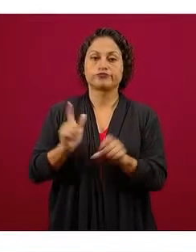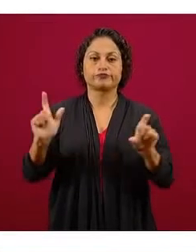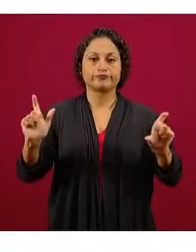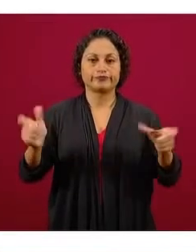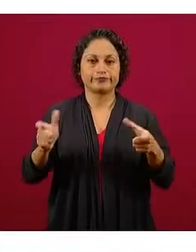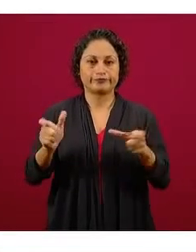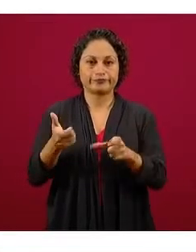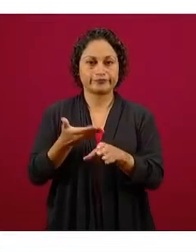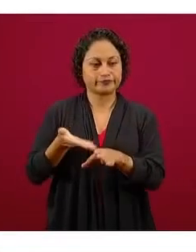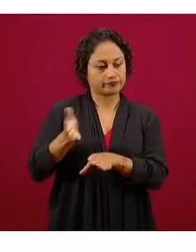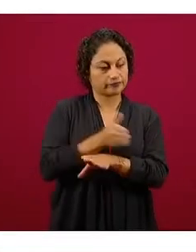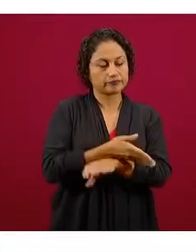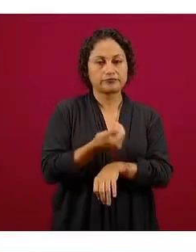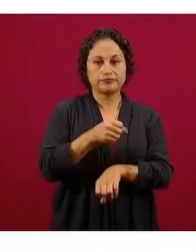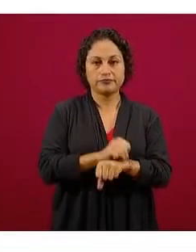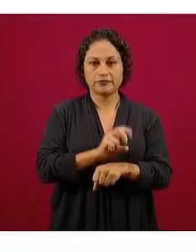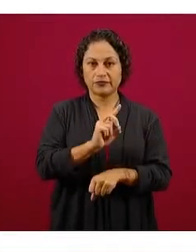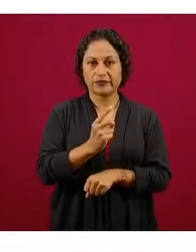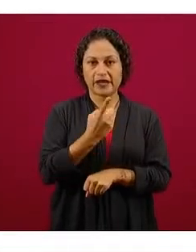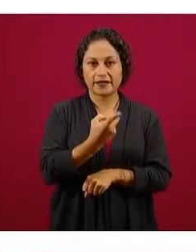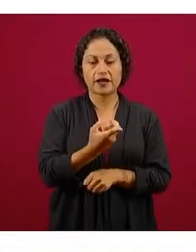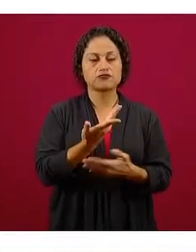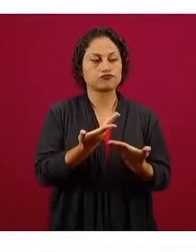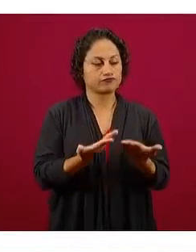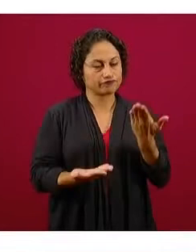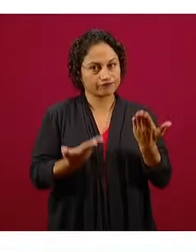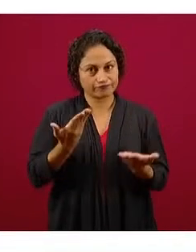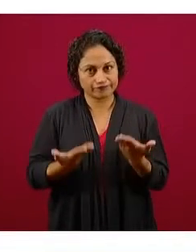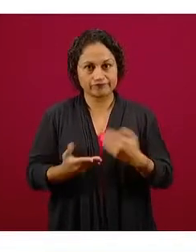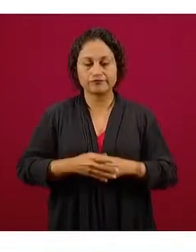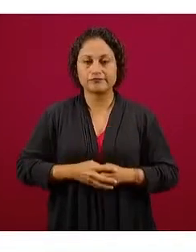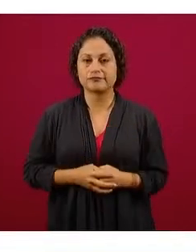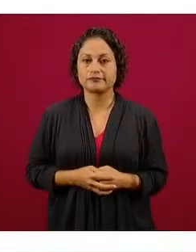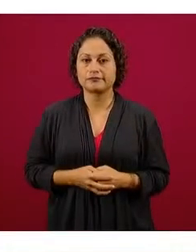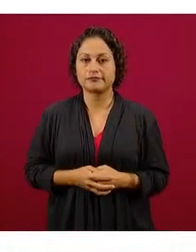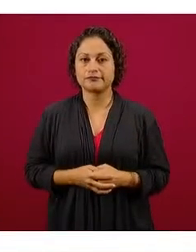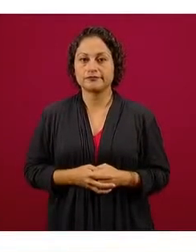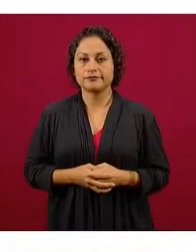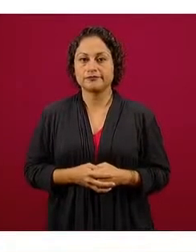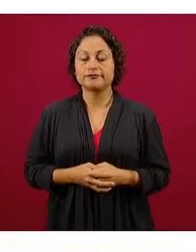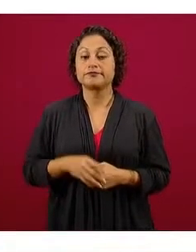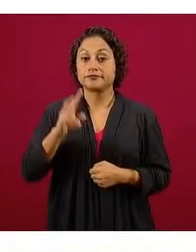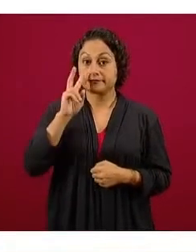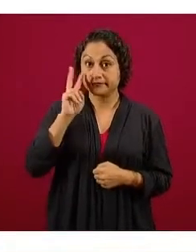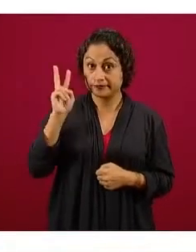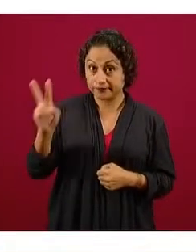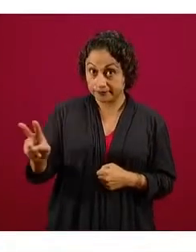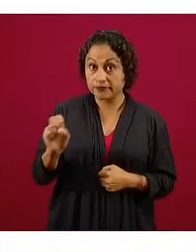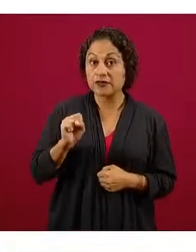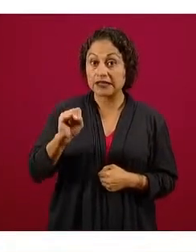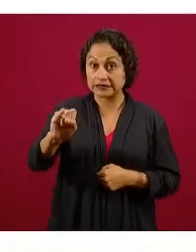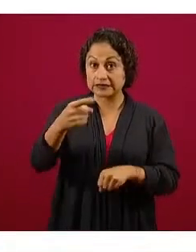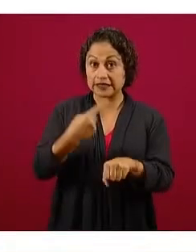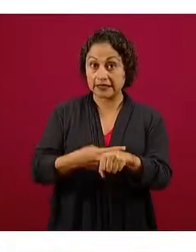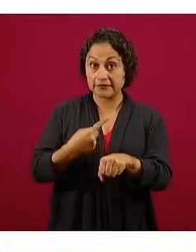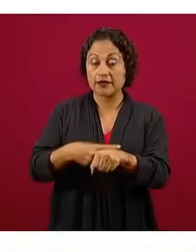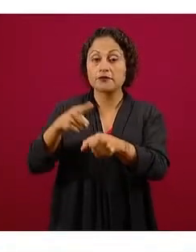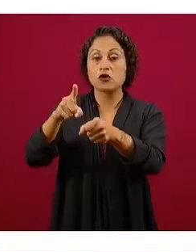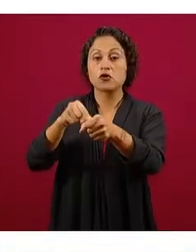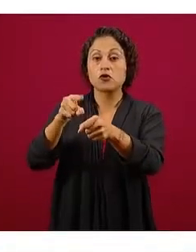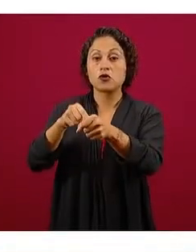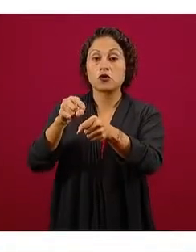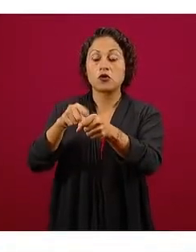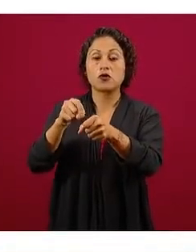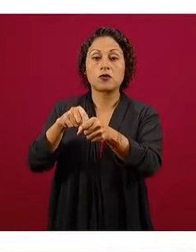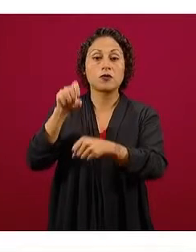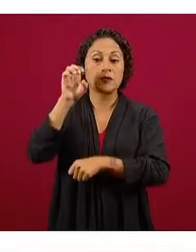la semana 31. De hecho, también podemos notar en el porcentaje de positividad, que es la línea de color naranja, que está